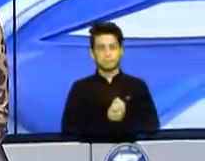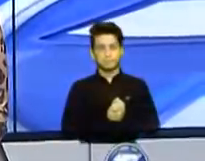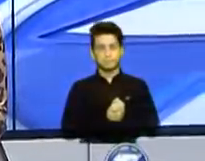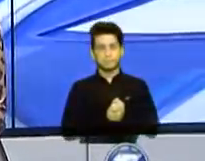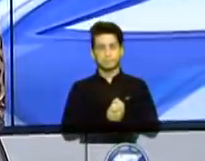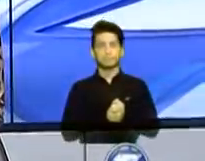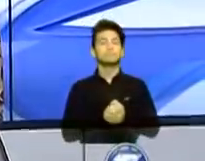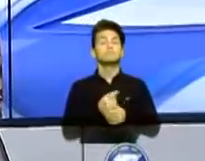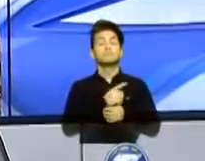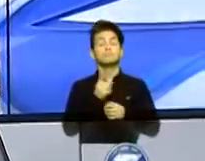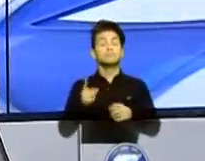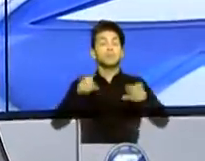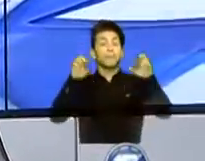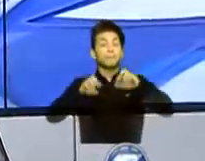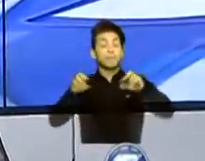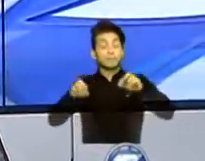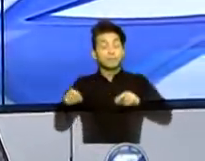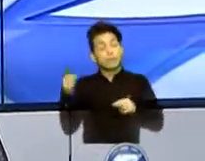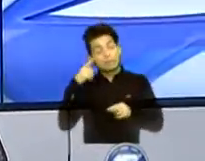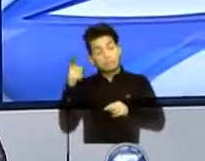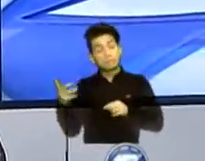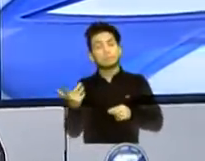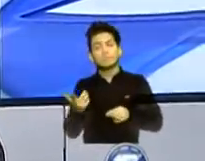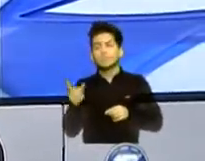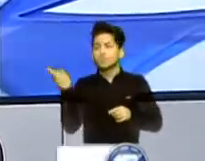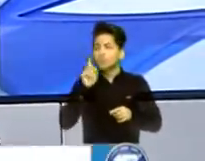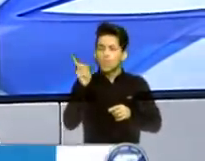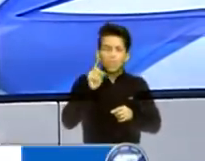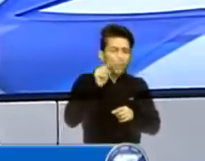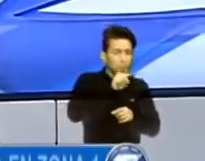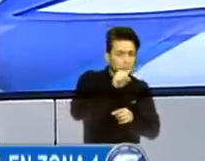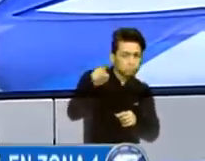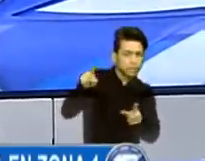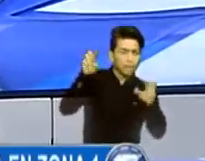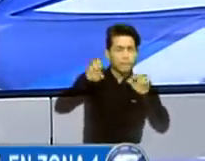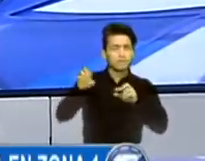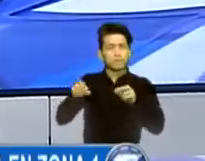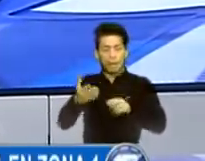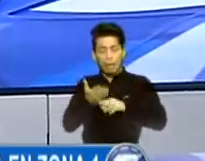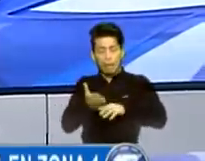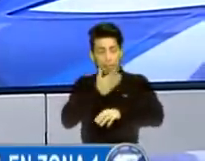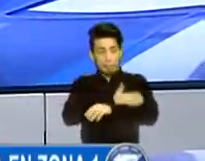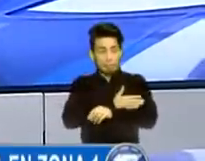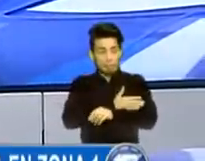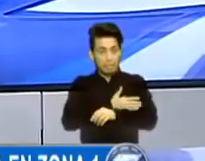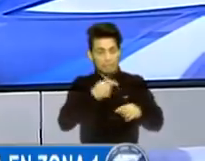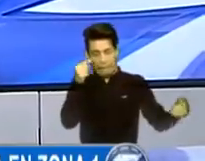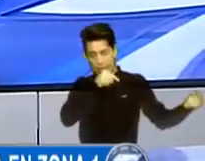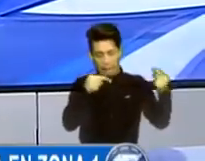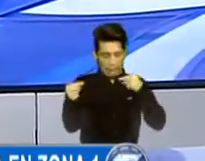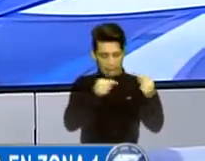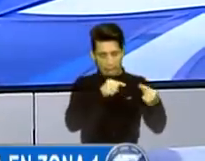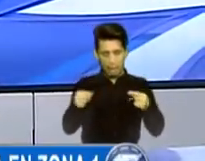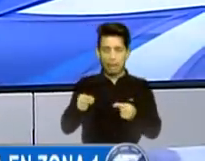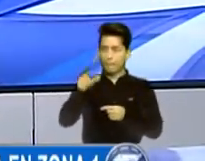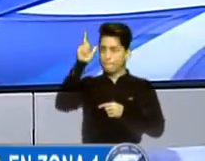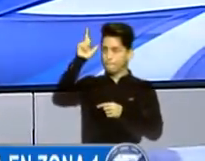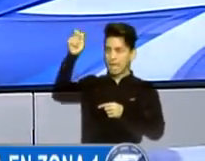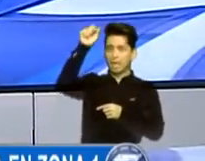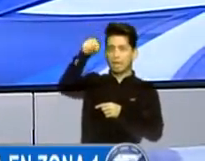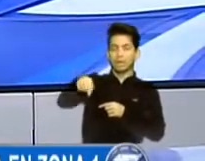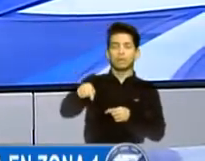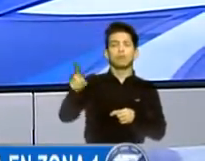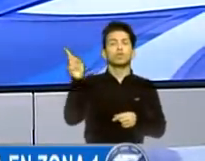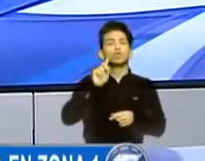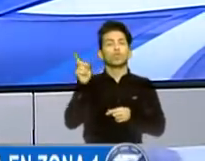Las autoridades tratan de localizar a un hombre que luego de una discusión vial disparó a un taxista enviándolo al hospital